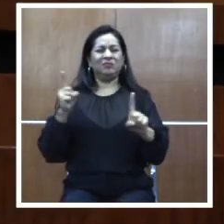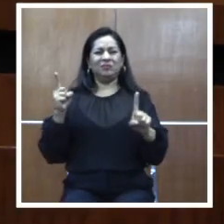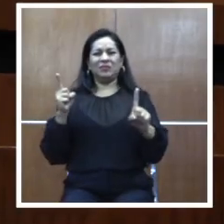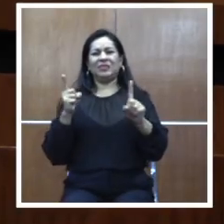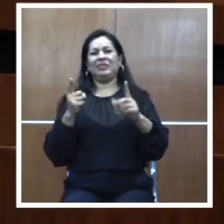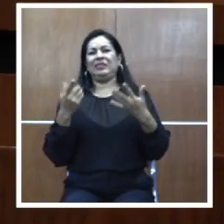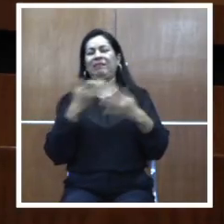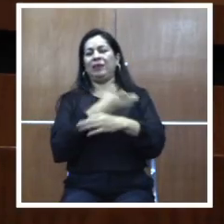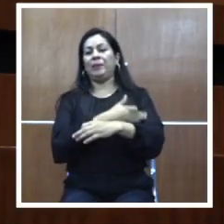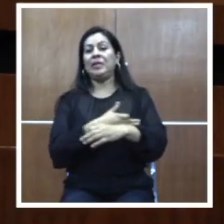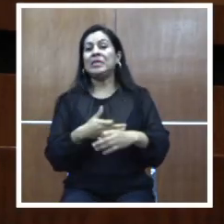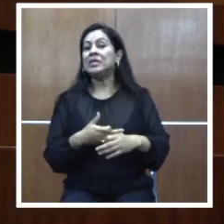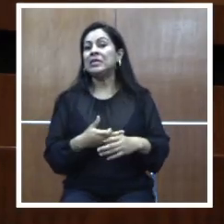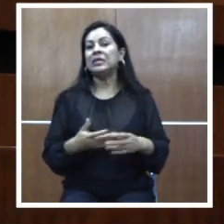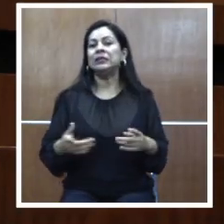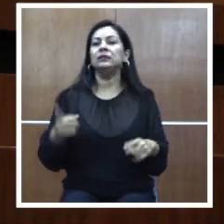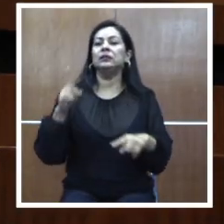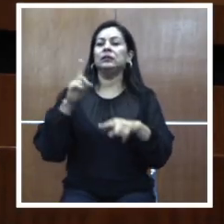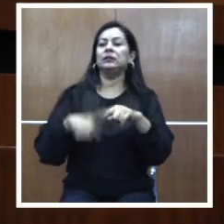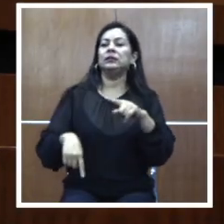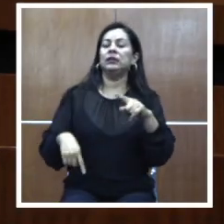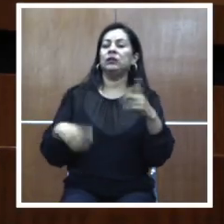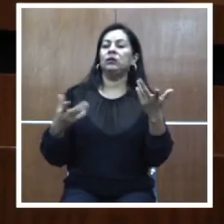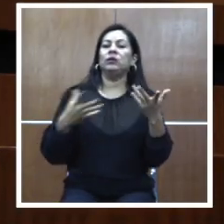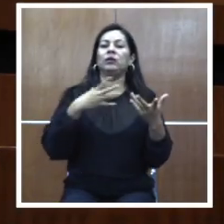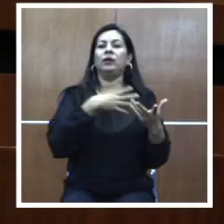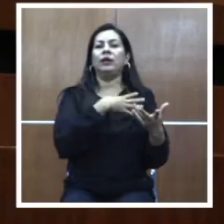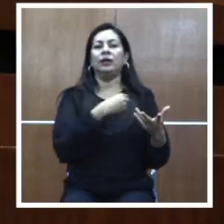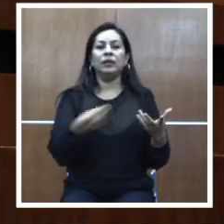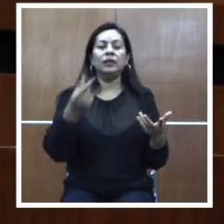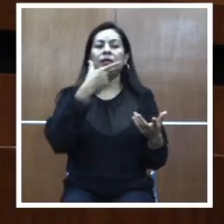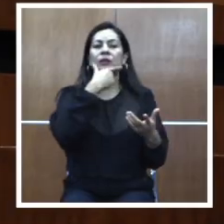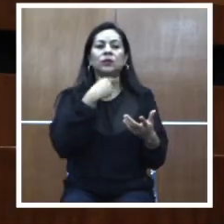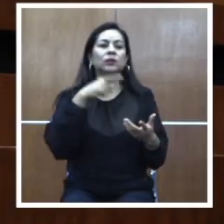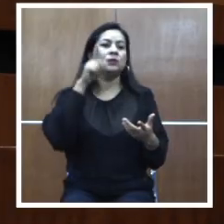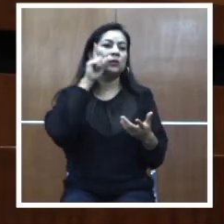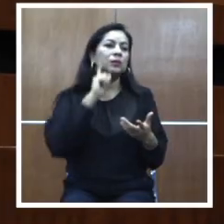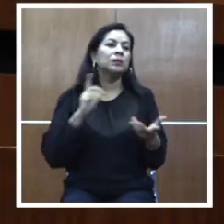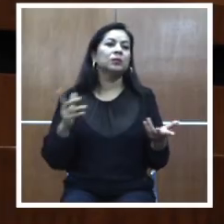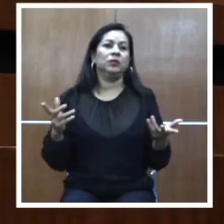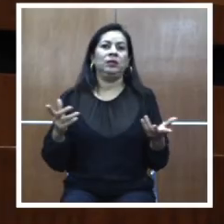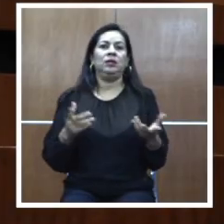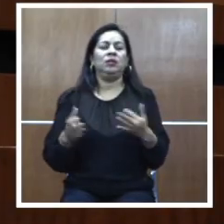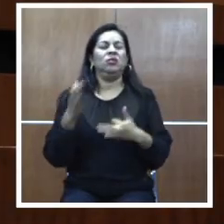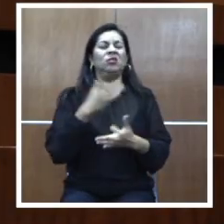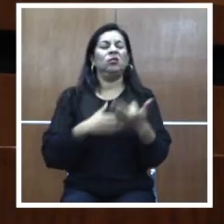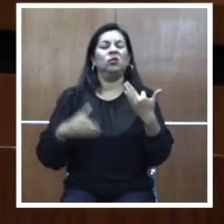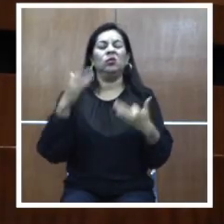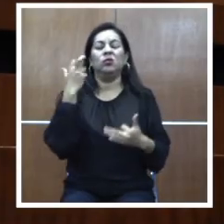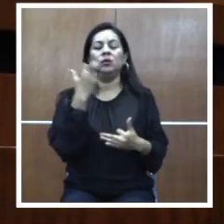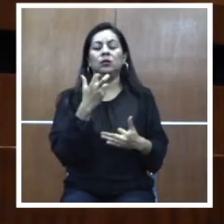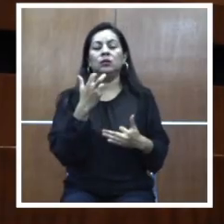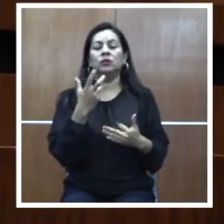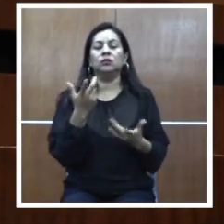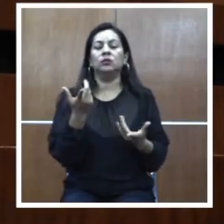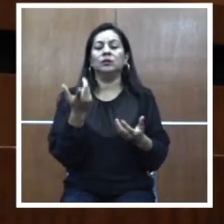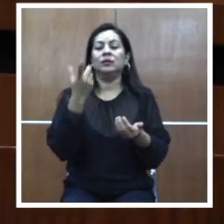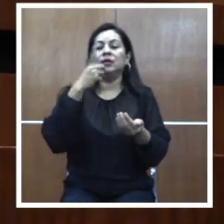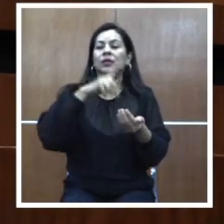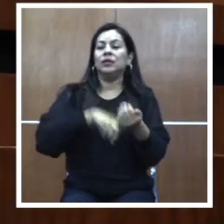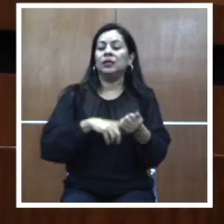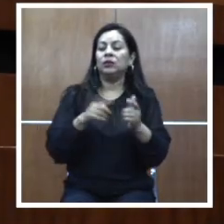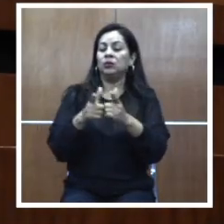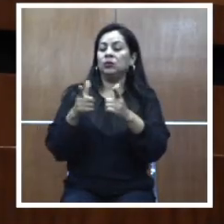familias y ha dejado desamparados a hijas e hijos. Todo ello por pertenecer a